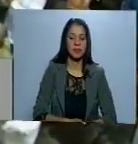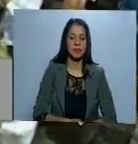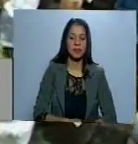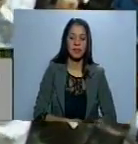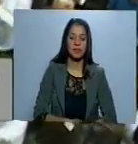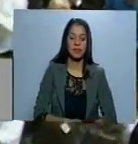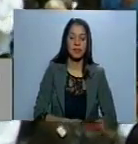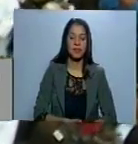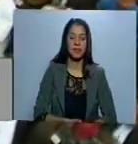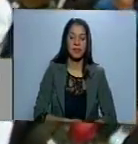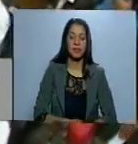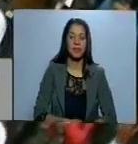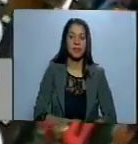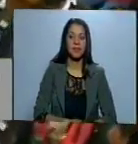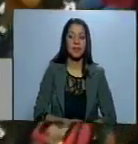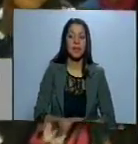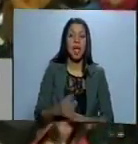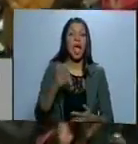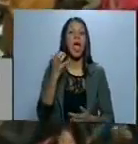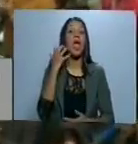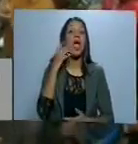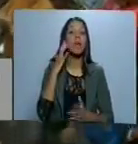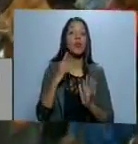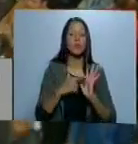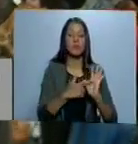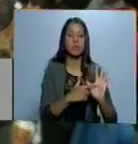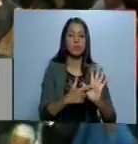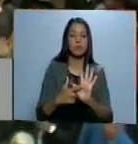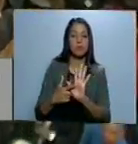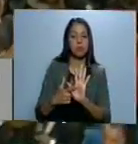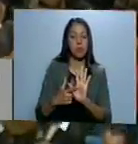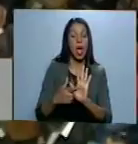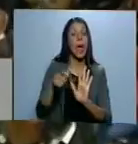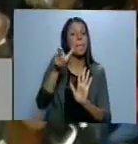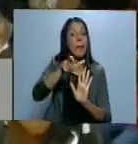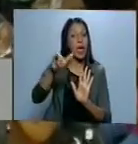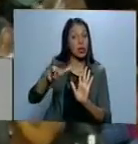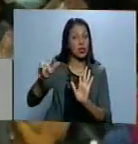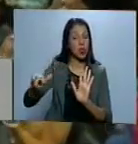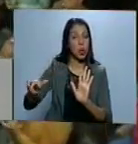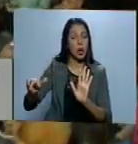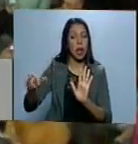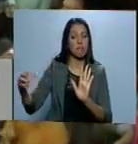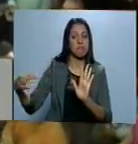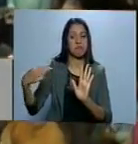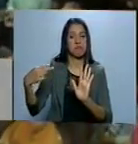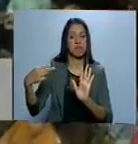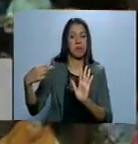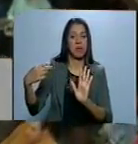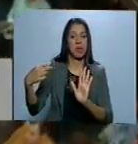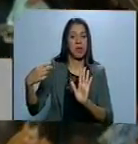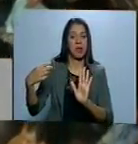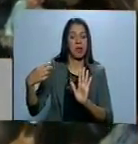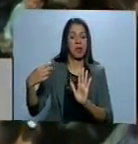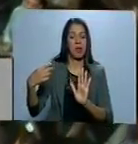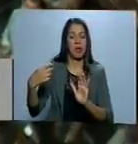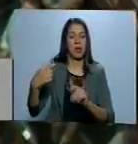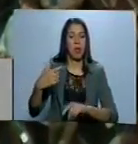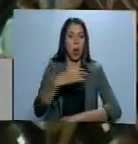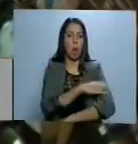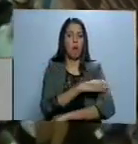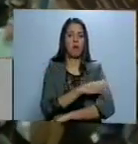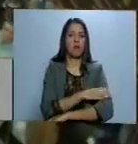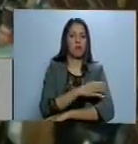que da lección y da ejemplo a aquellos que creyeron que desde las filas de la